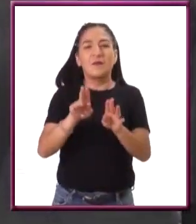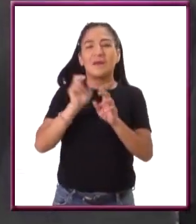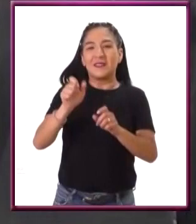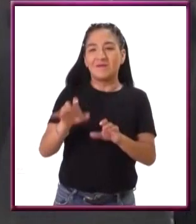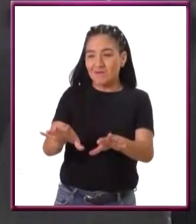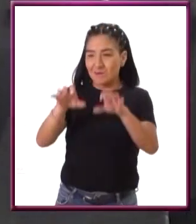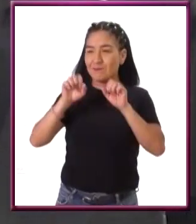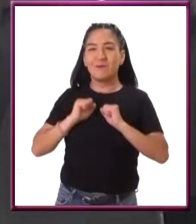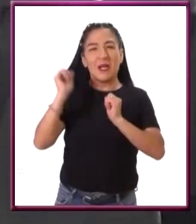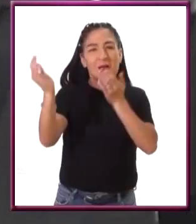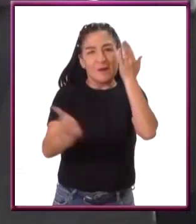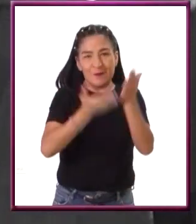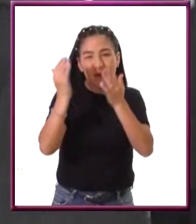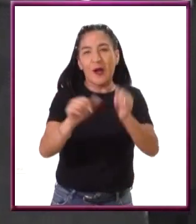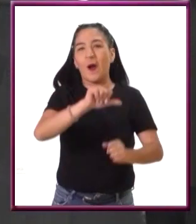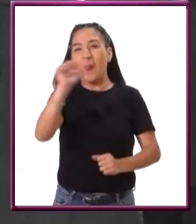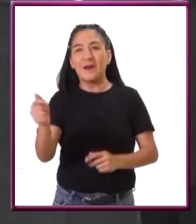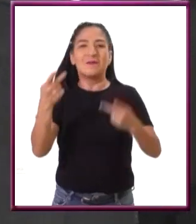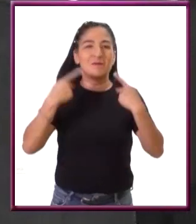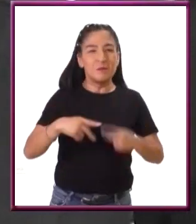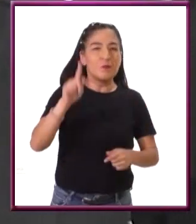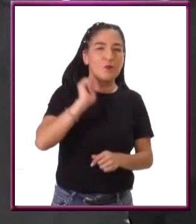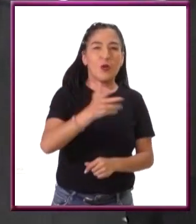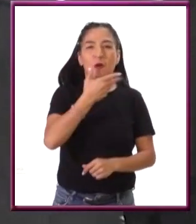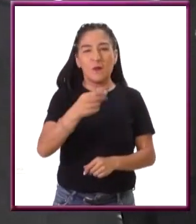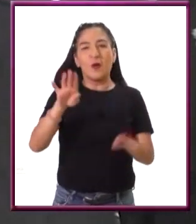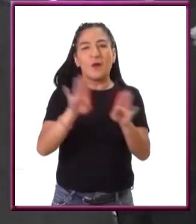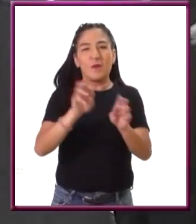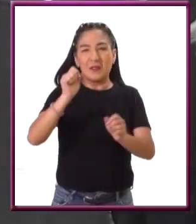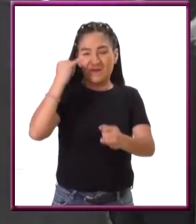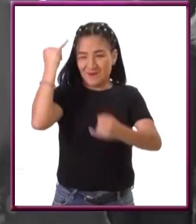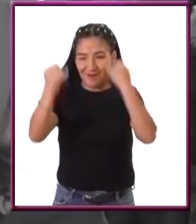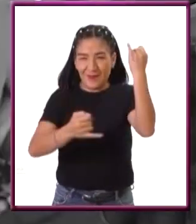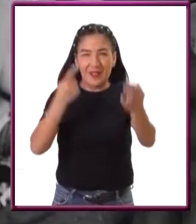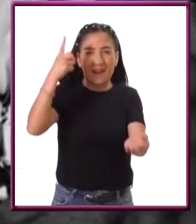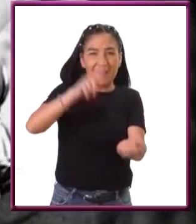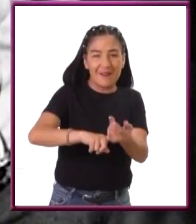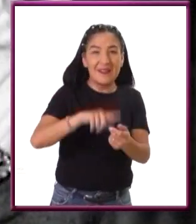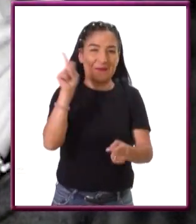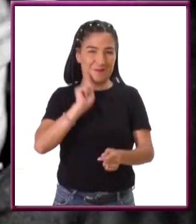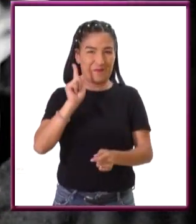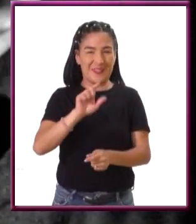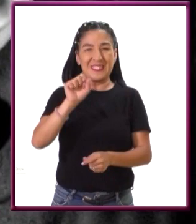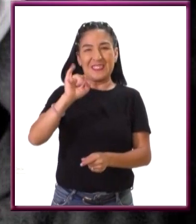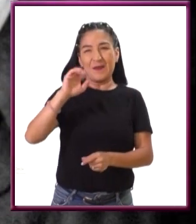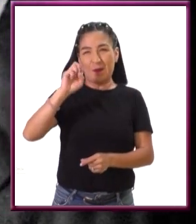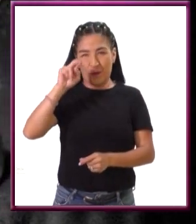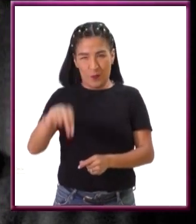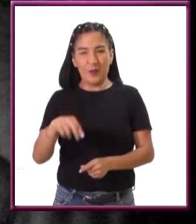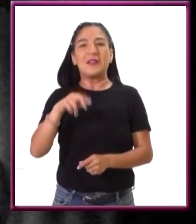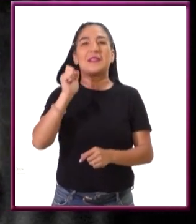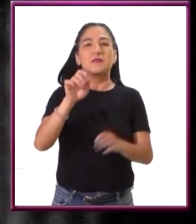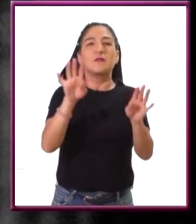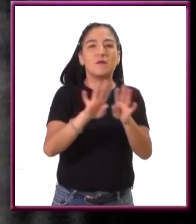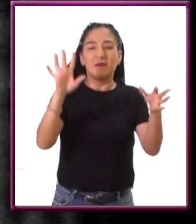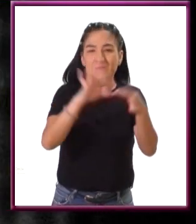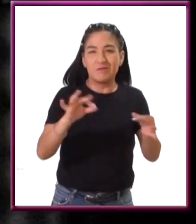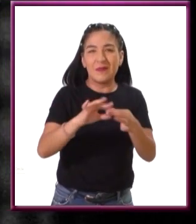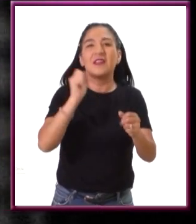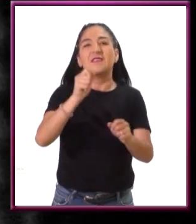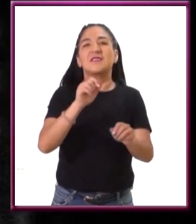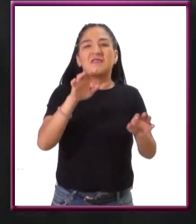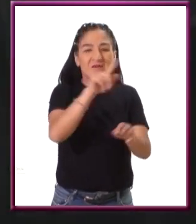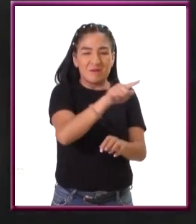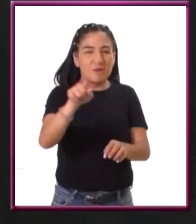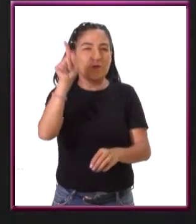fue adoptado y estudiado por otras y otros que expandieron las ideas germinales con las que Beauvoir criticaba la discriminación por